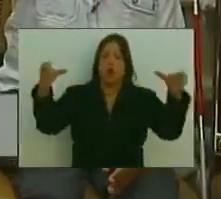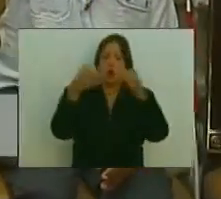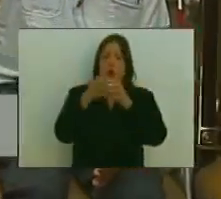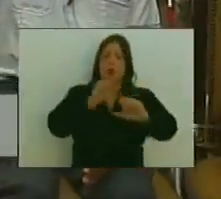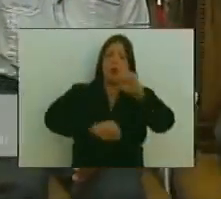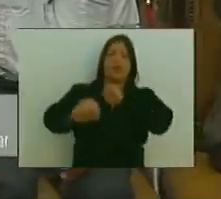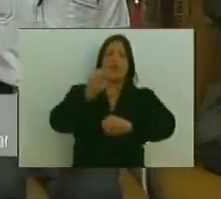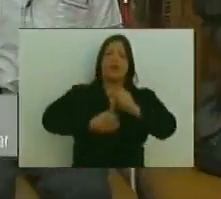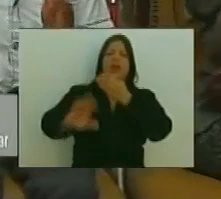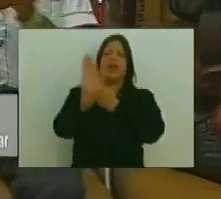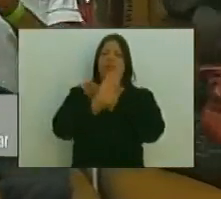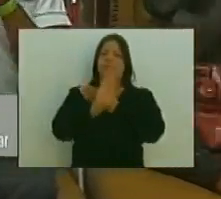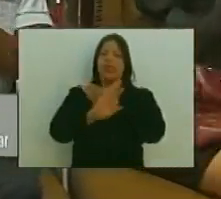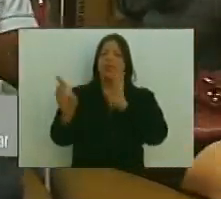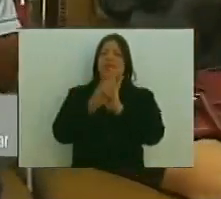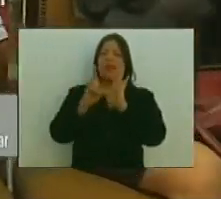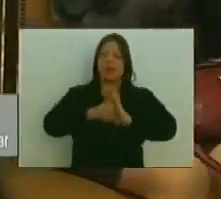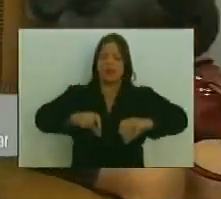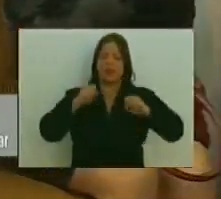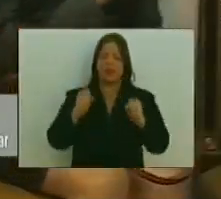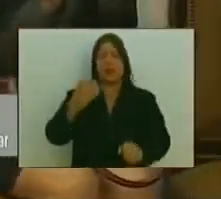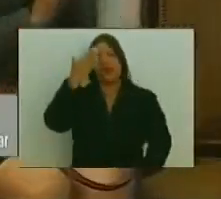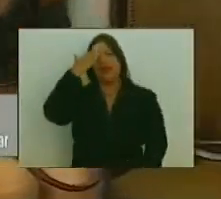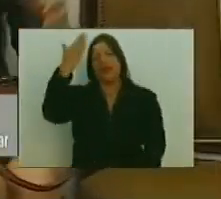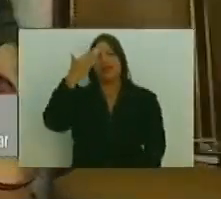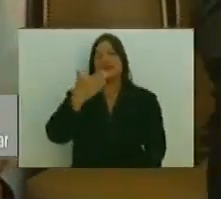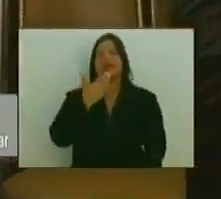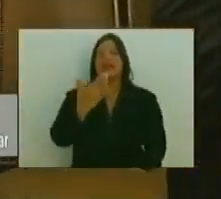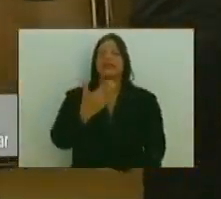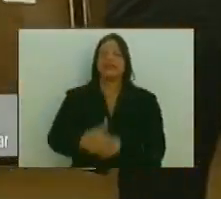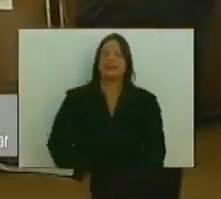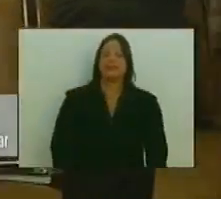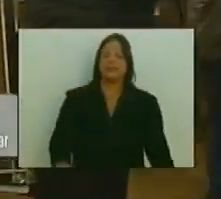defender los derechos y poderlos blindar. Muchísimas gracias.